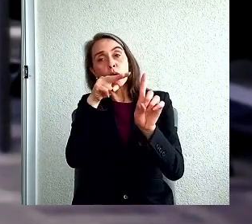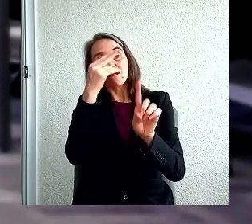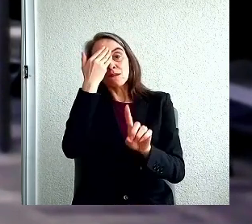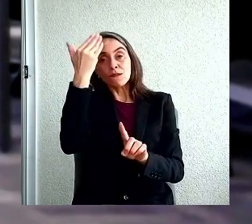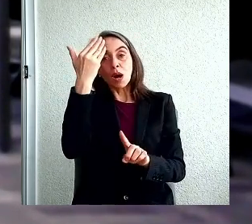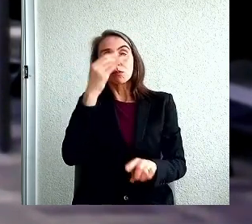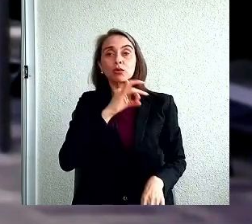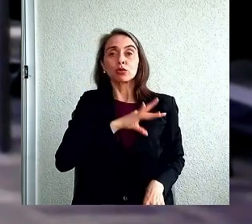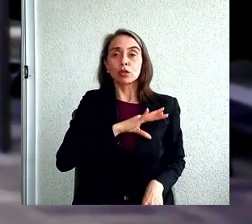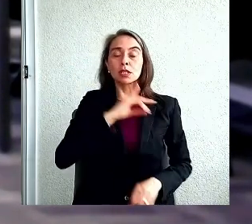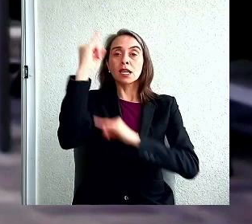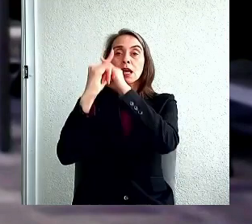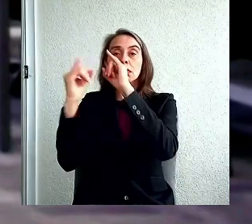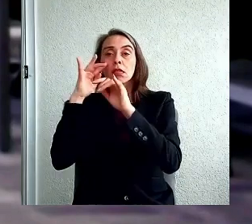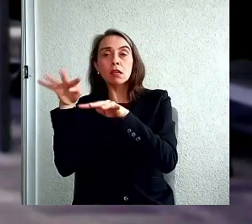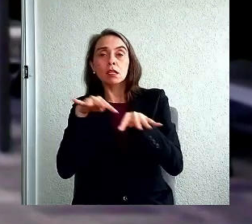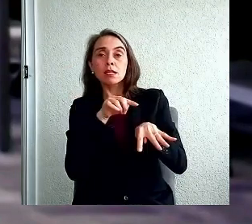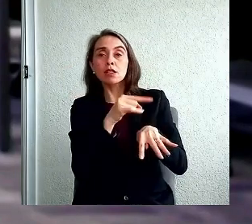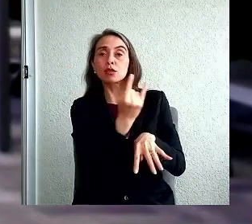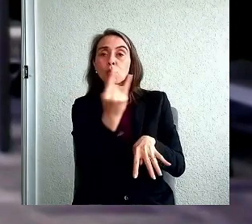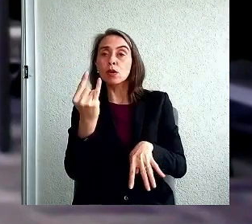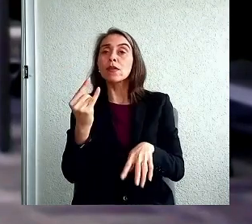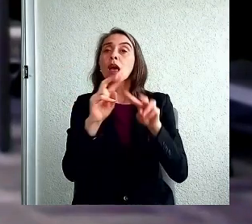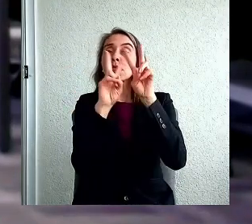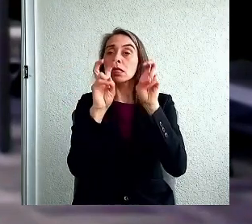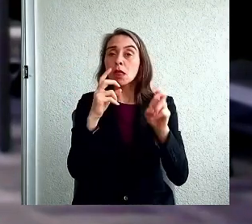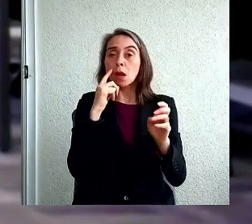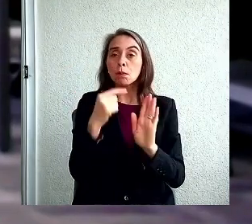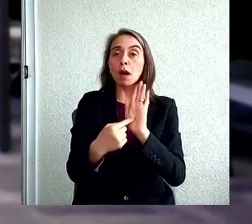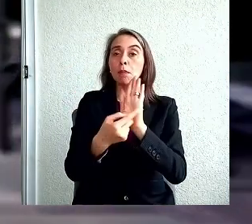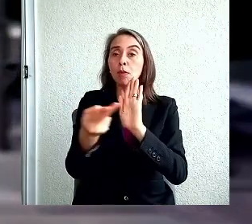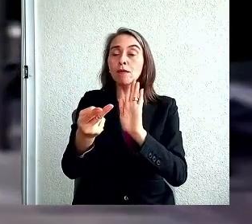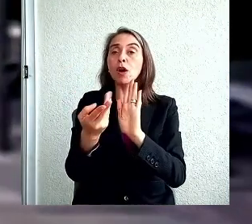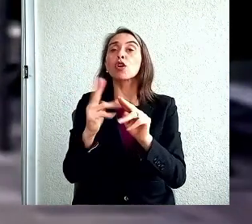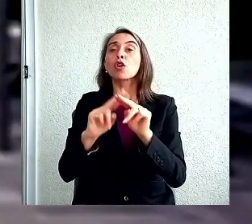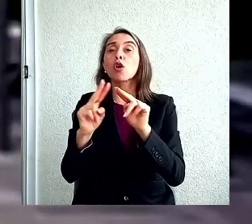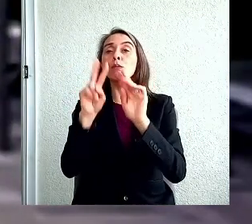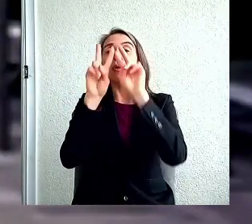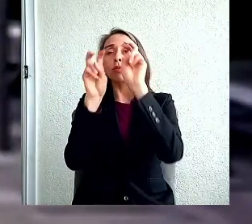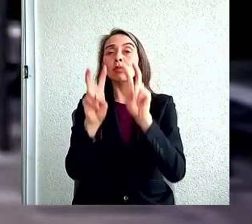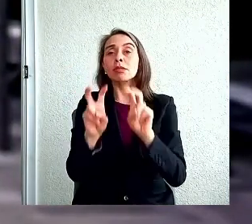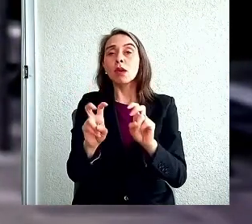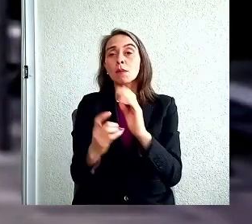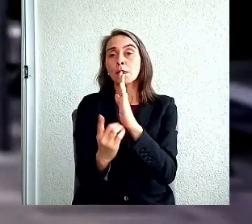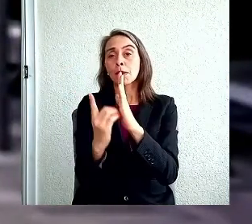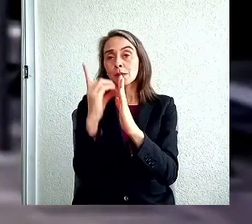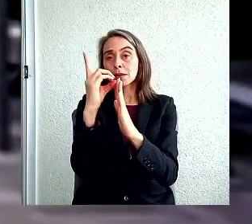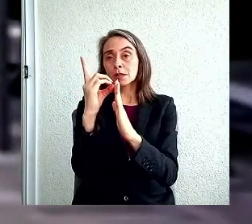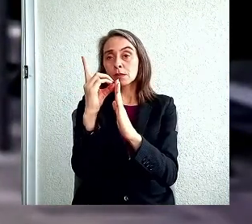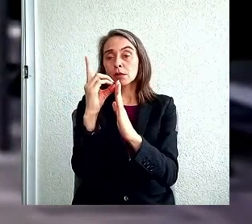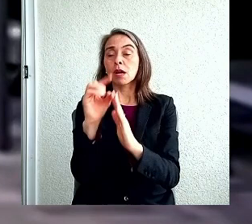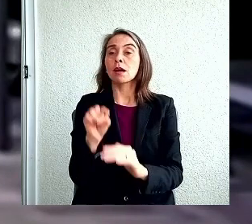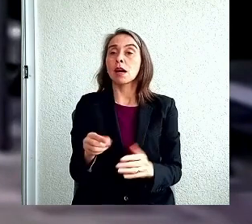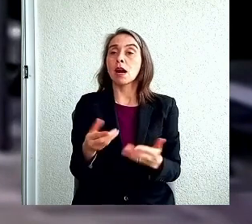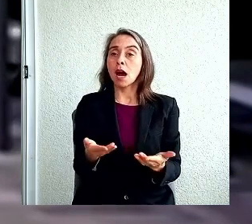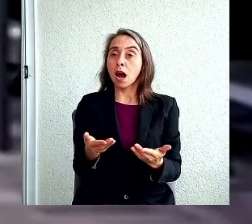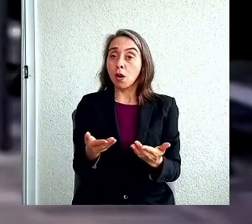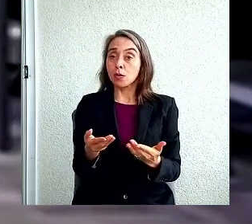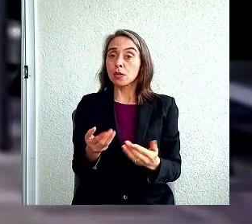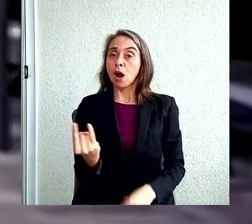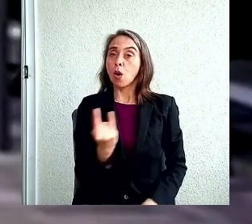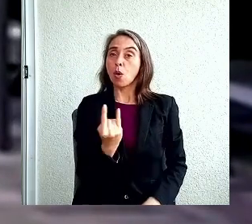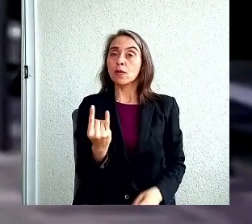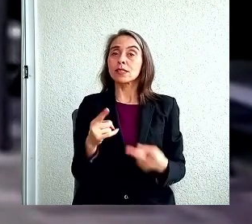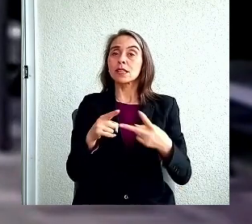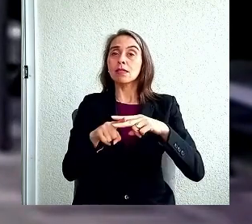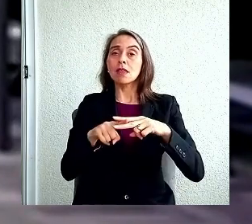variadas materias que proponen agenda para el desarrollo. En esta ocasión es la Universidad Técnica Federico Santa María